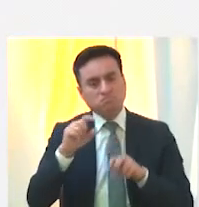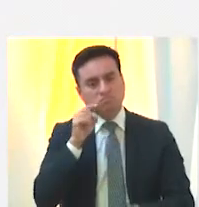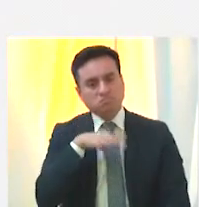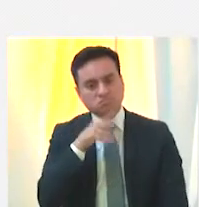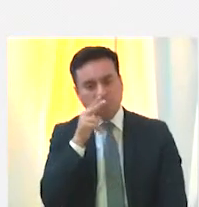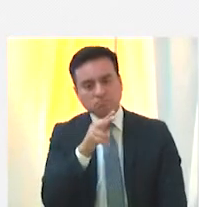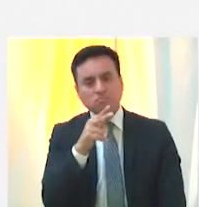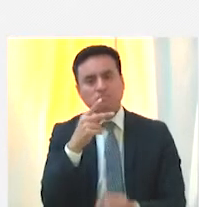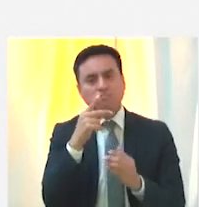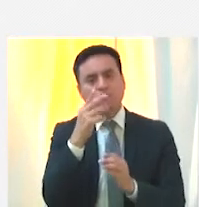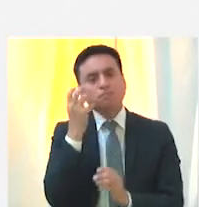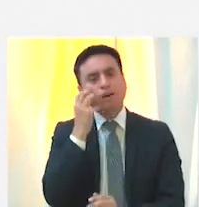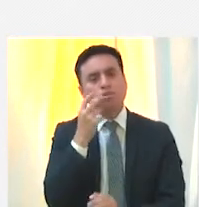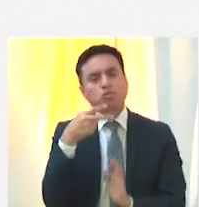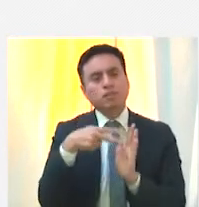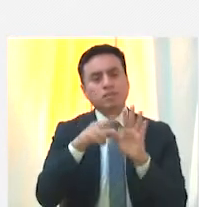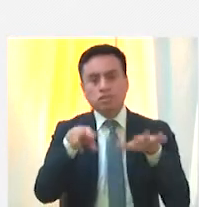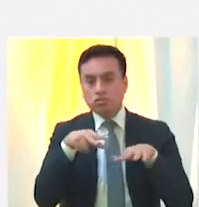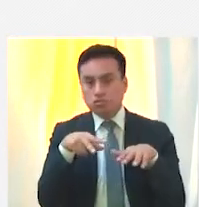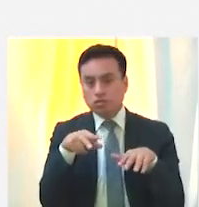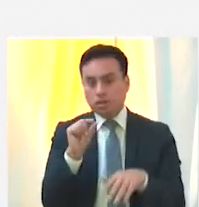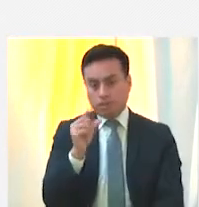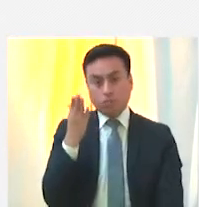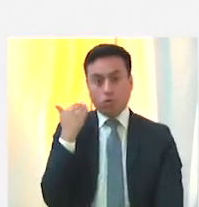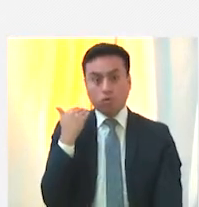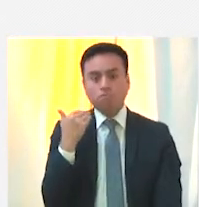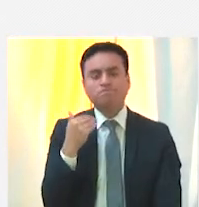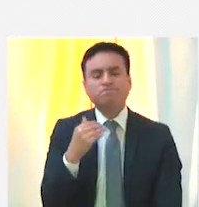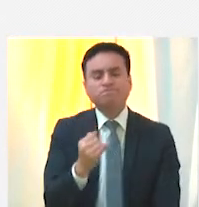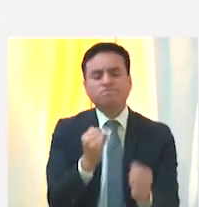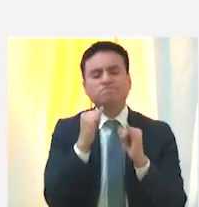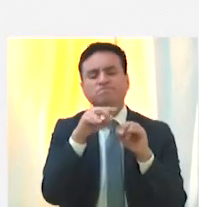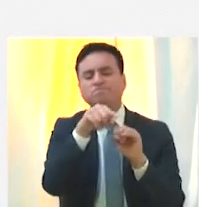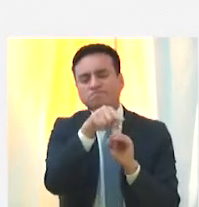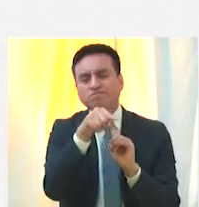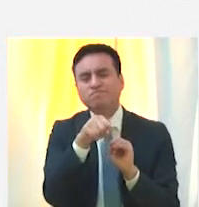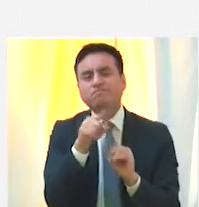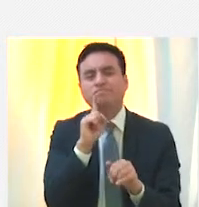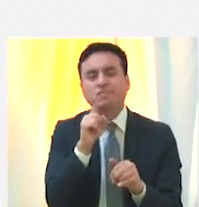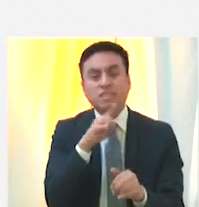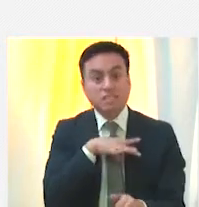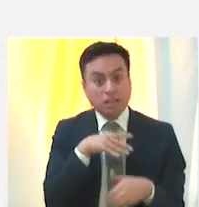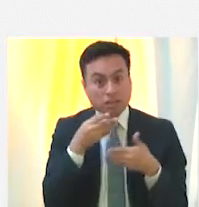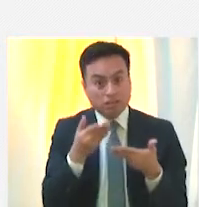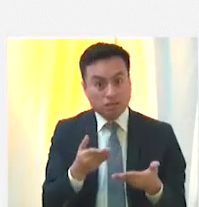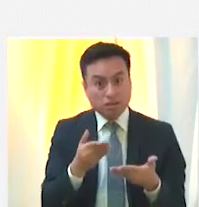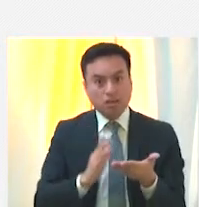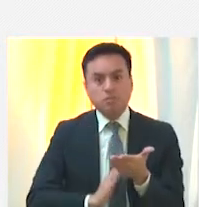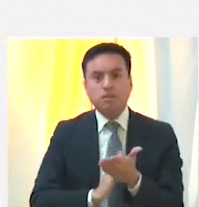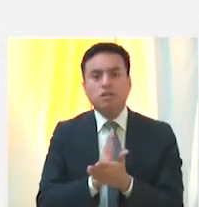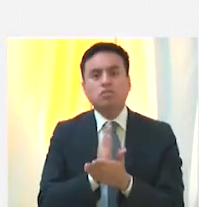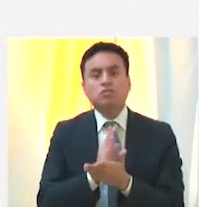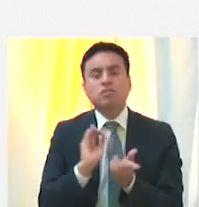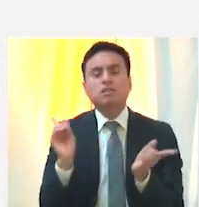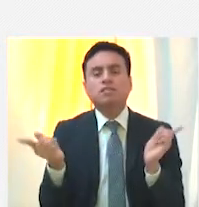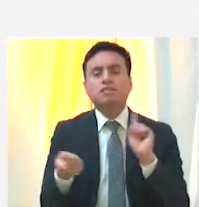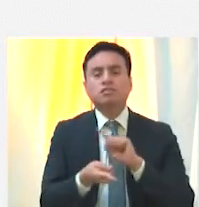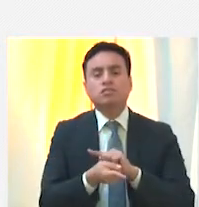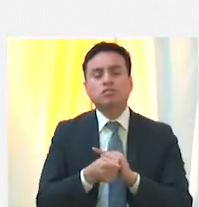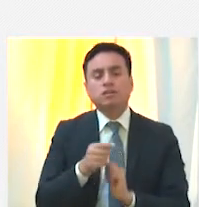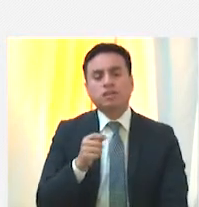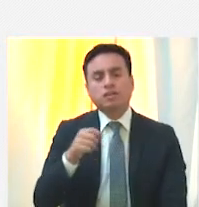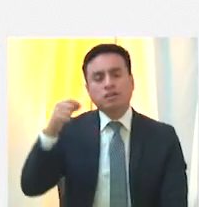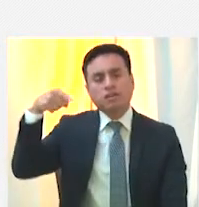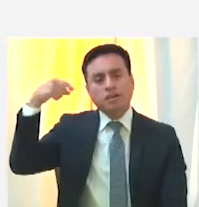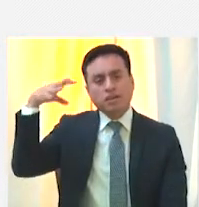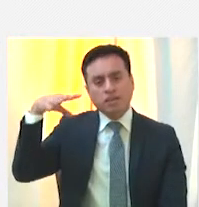en su reporte de mayo del 2018, o sea, hace muy poco, cuenta que efectivamente Chile ha empezado a hacer esta transición energética